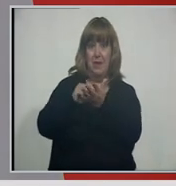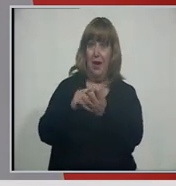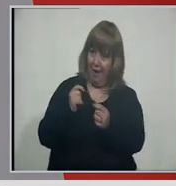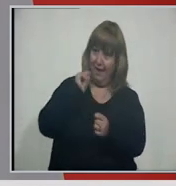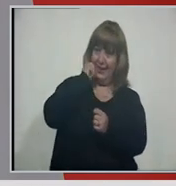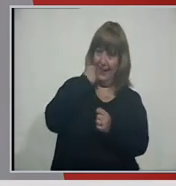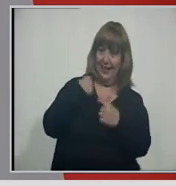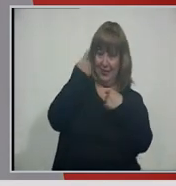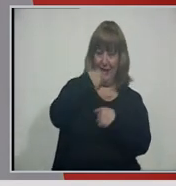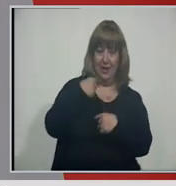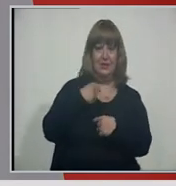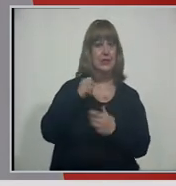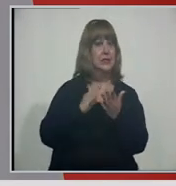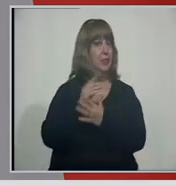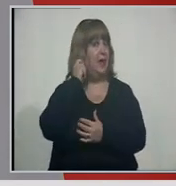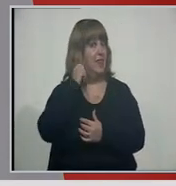bien estás